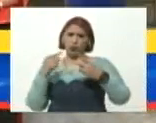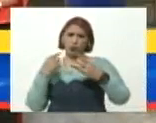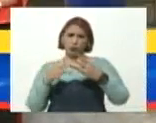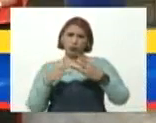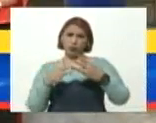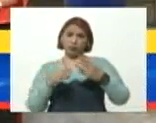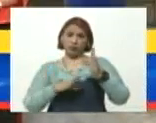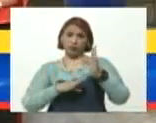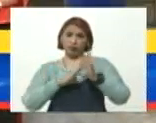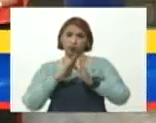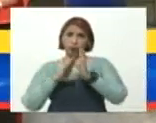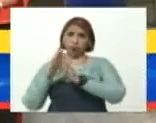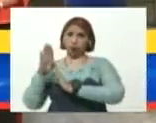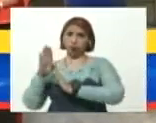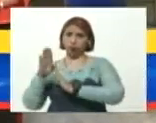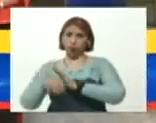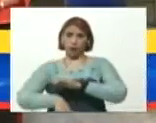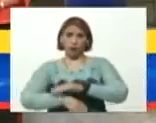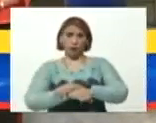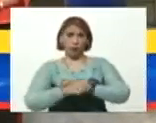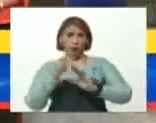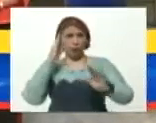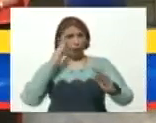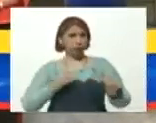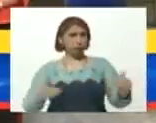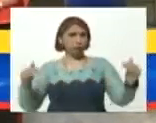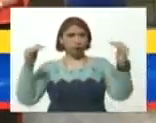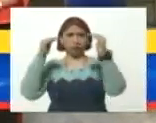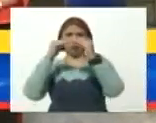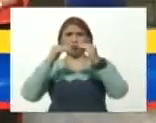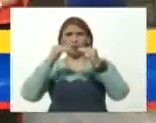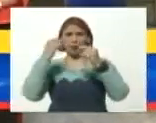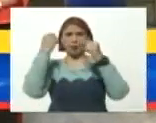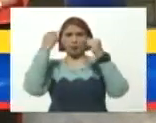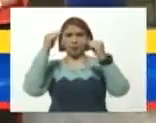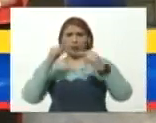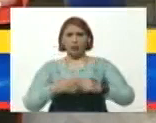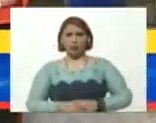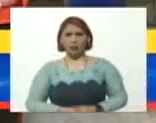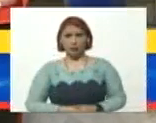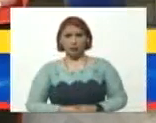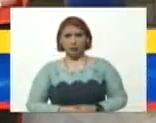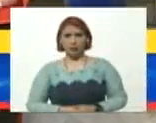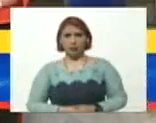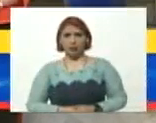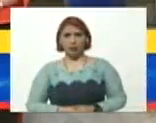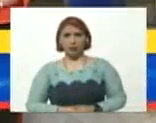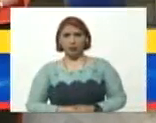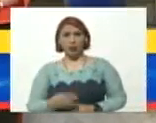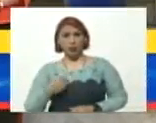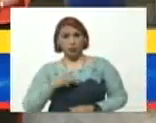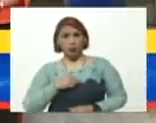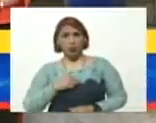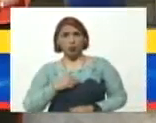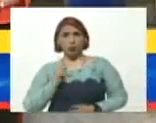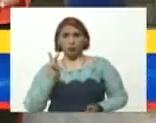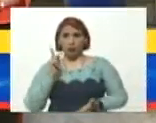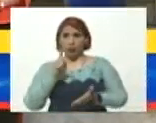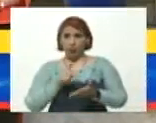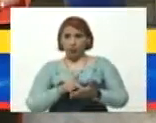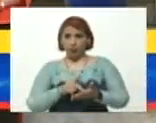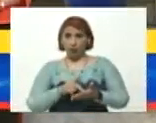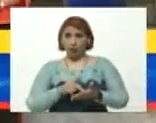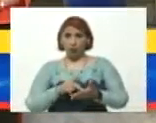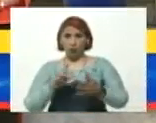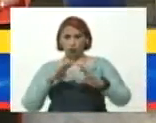Para el desarrollo del fútbol al máximo nivel y para llegar a lo que vamos a llegar tarde o temprano, un